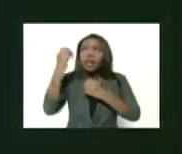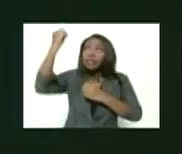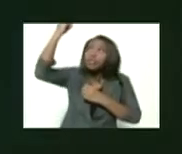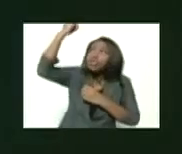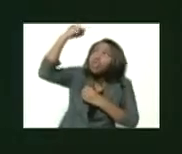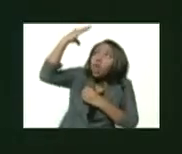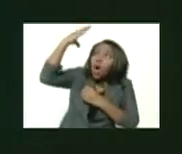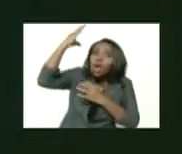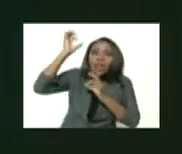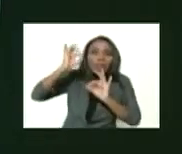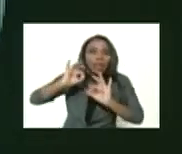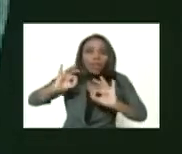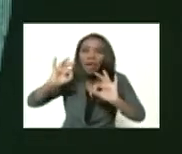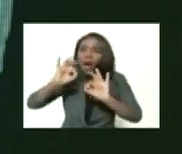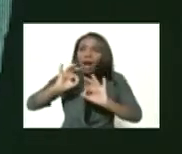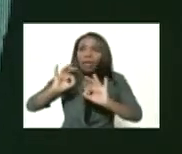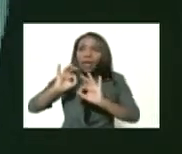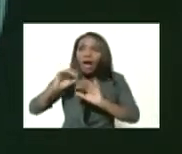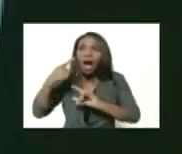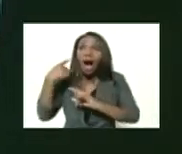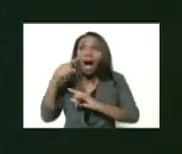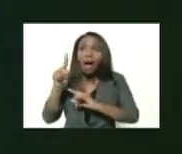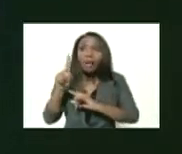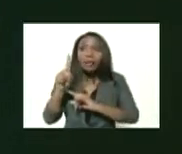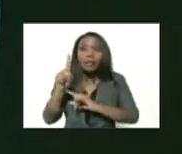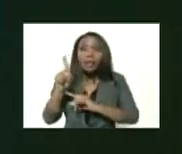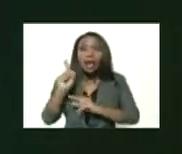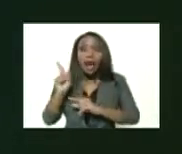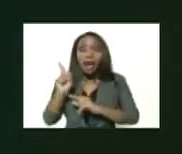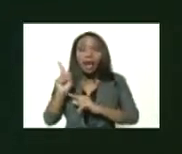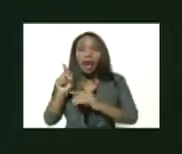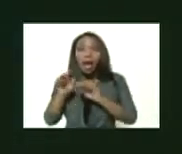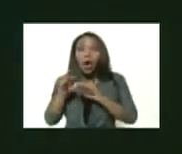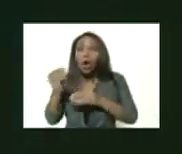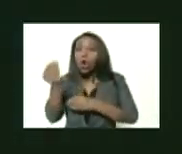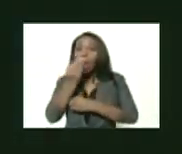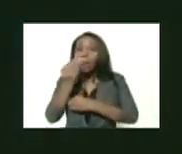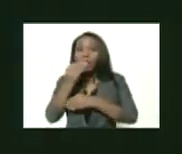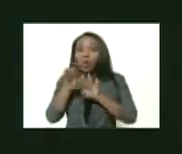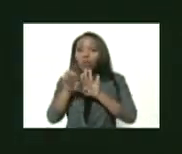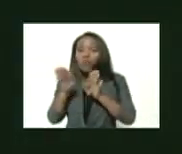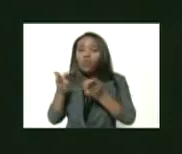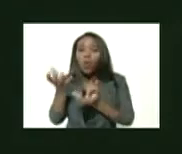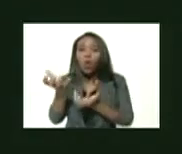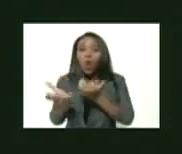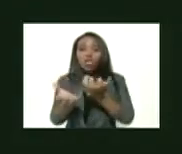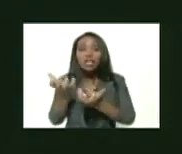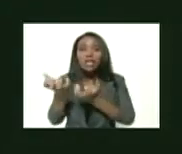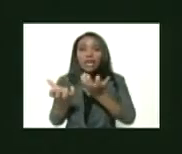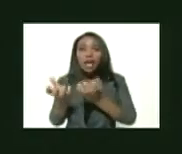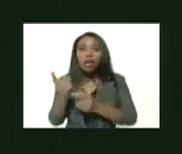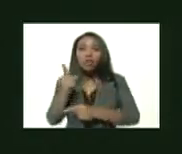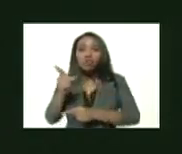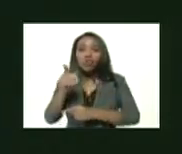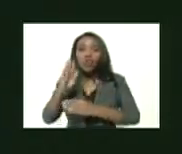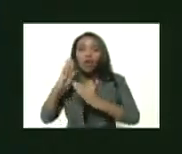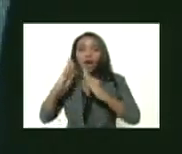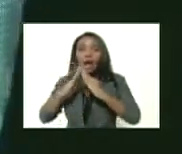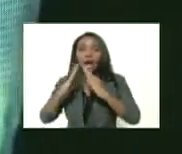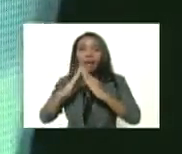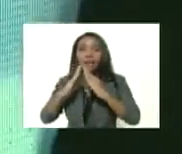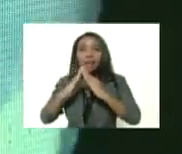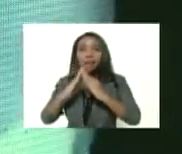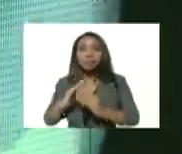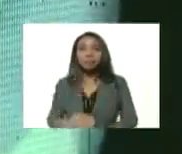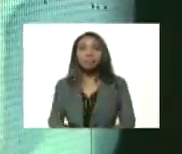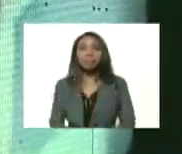inclemente. Está aparentemente en el comedor, en la cocina de su